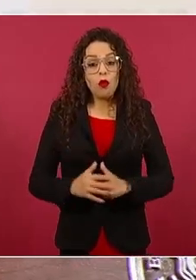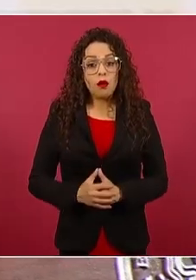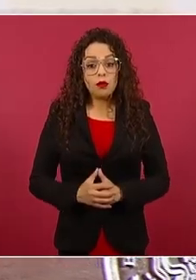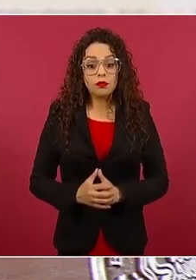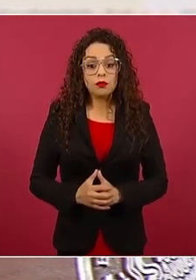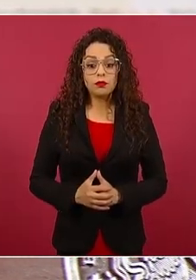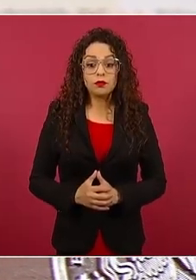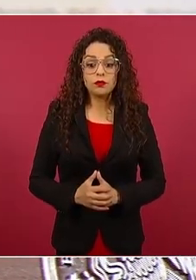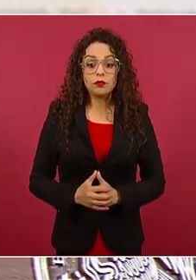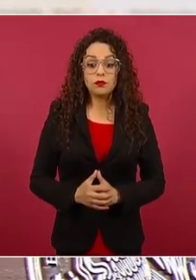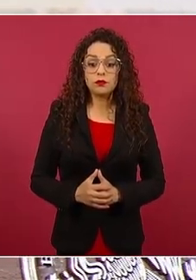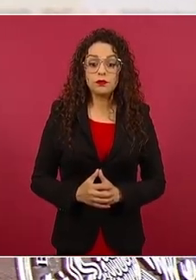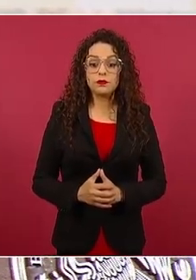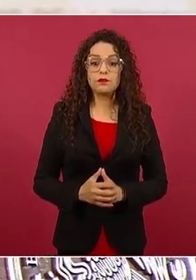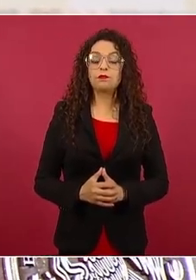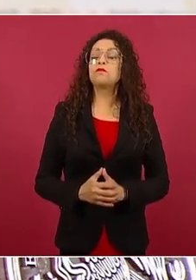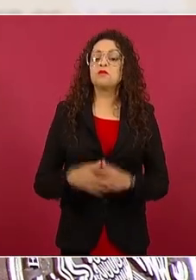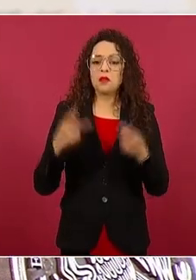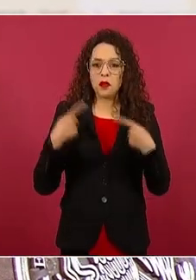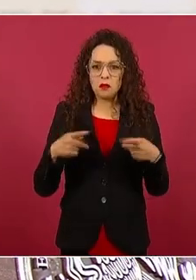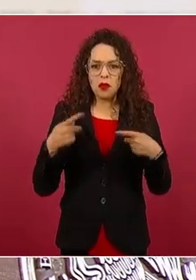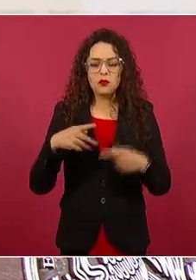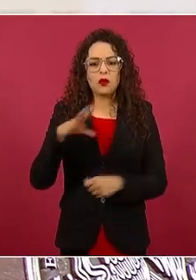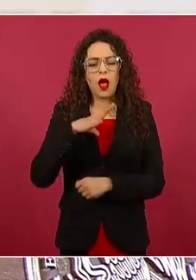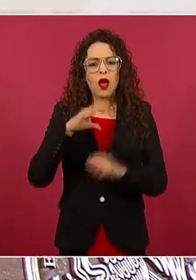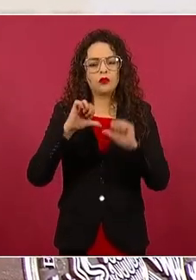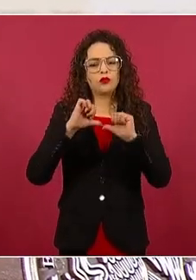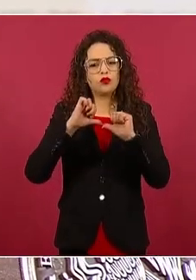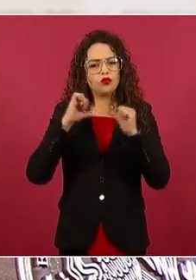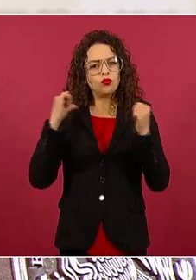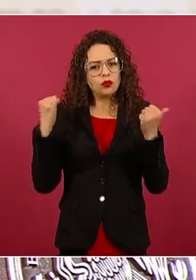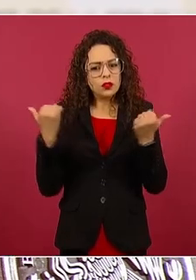integrantes de asociaciones